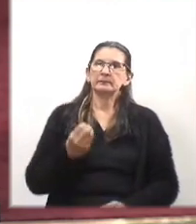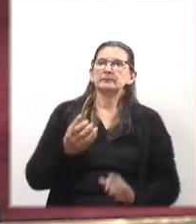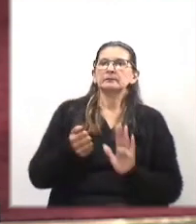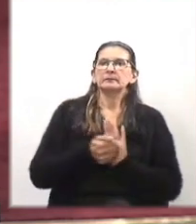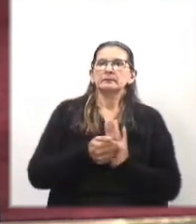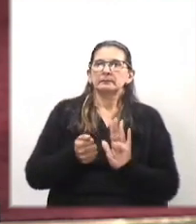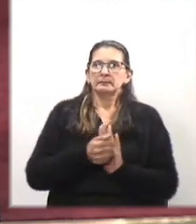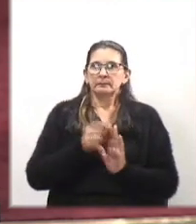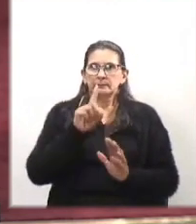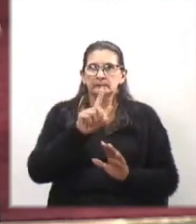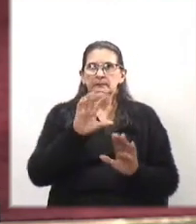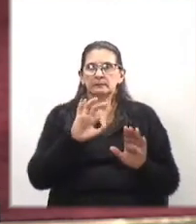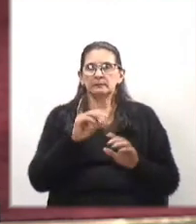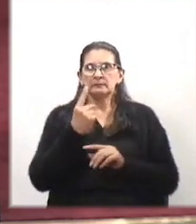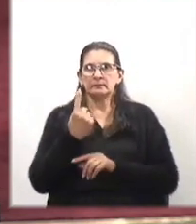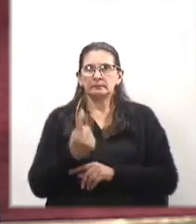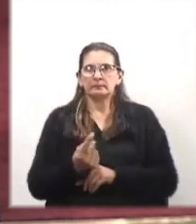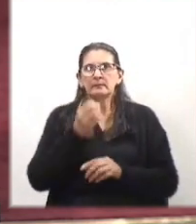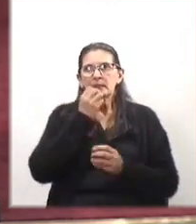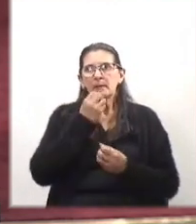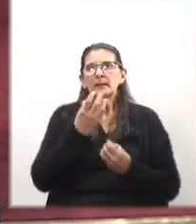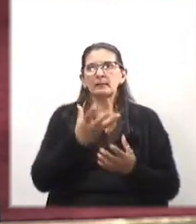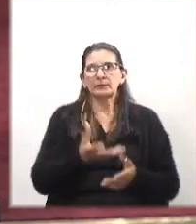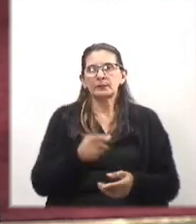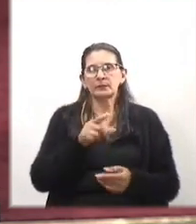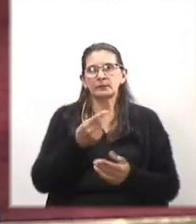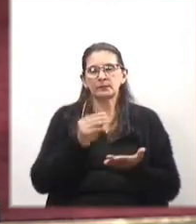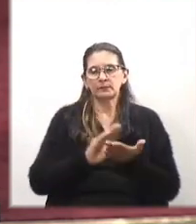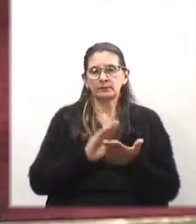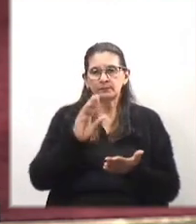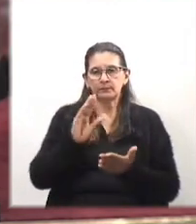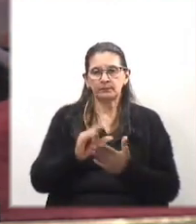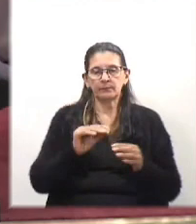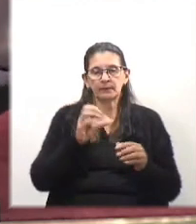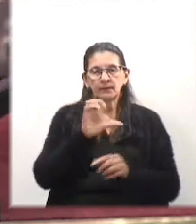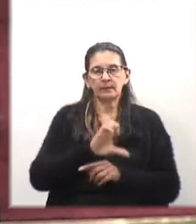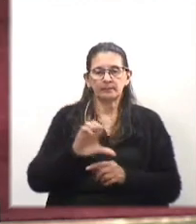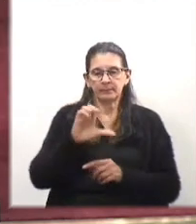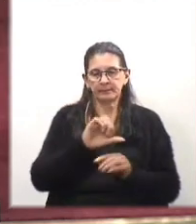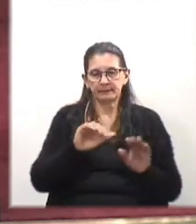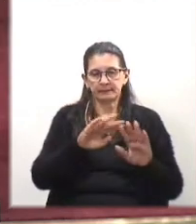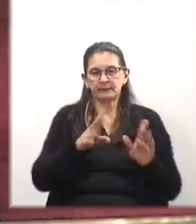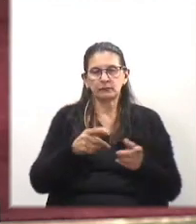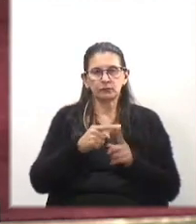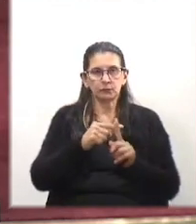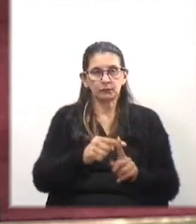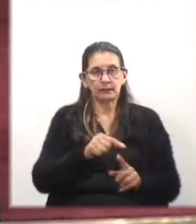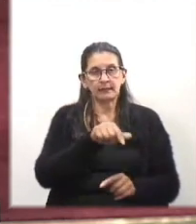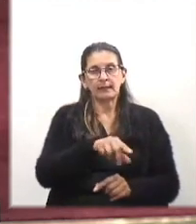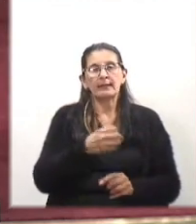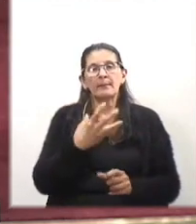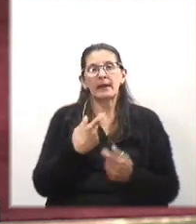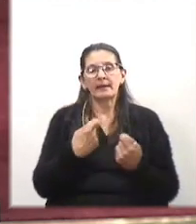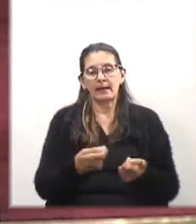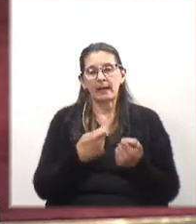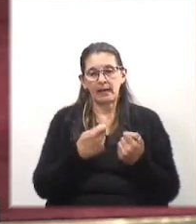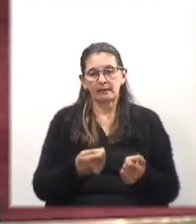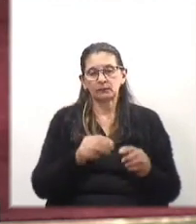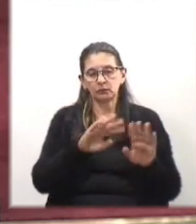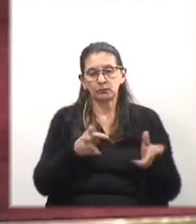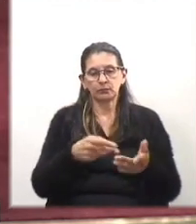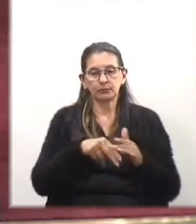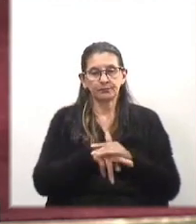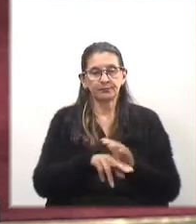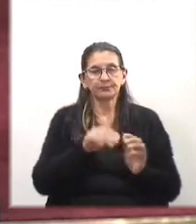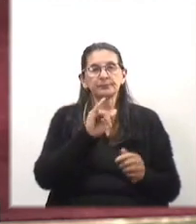artículo 101, acorta el beneficio del subsidio de despensas funerarias. Se le otorgará para los gastos de sepelio